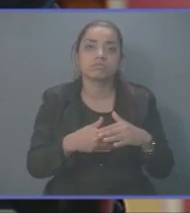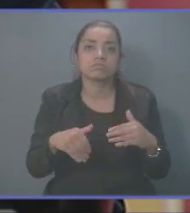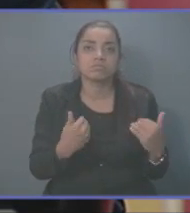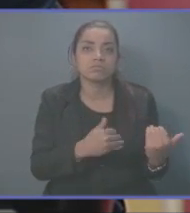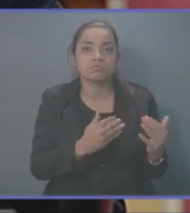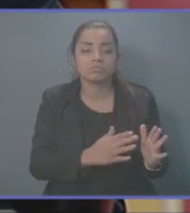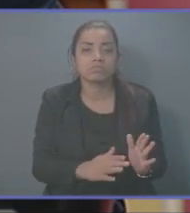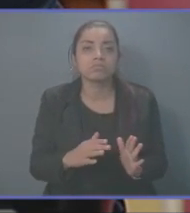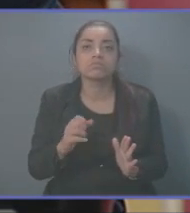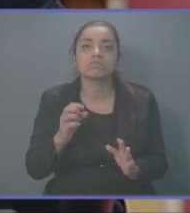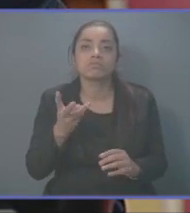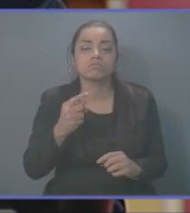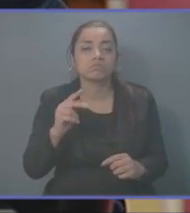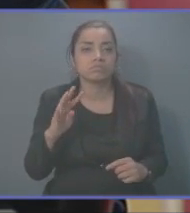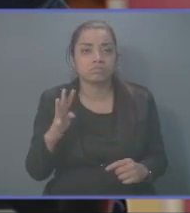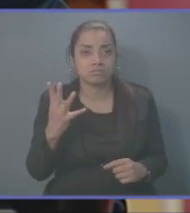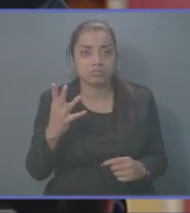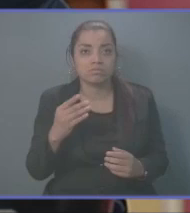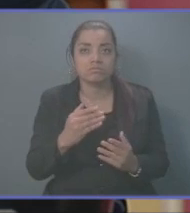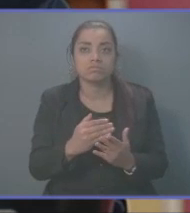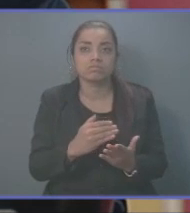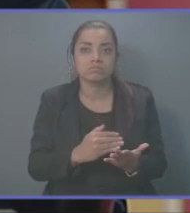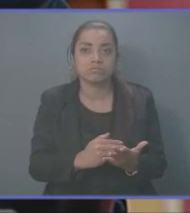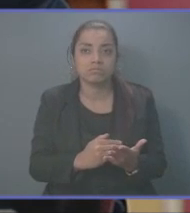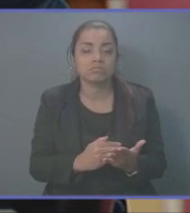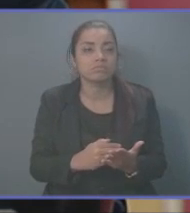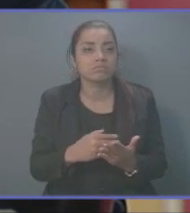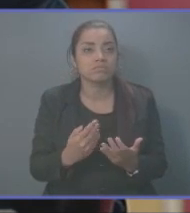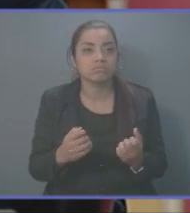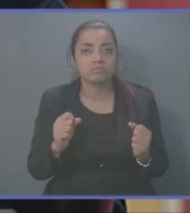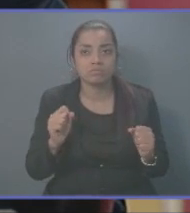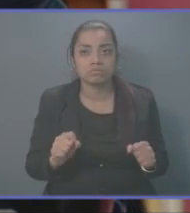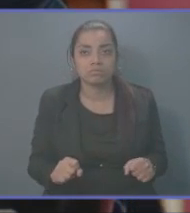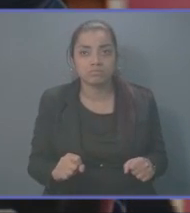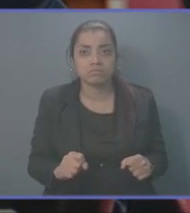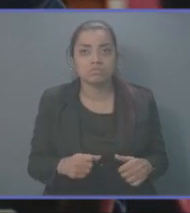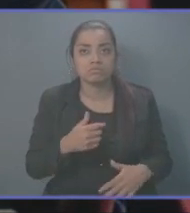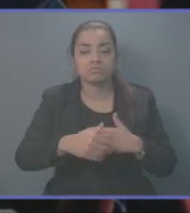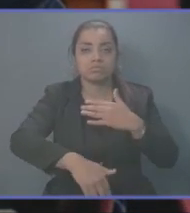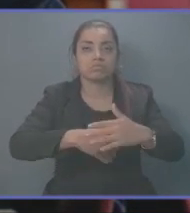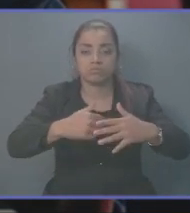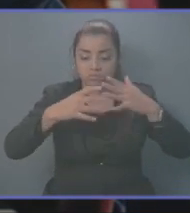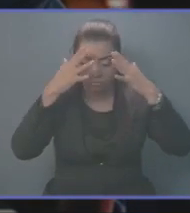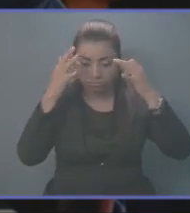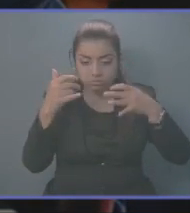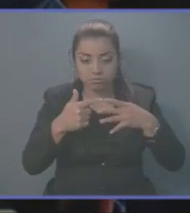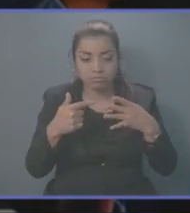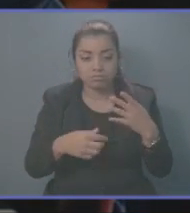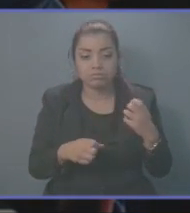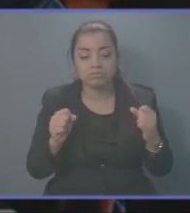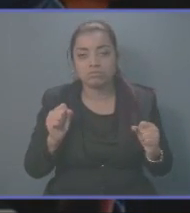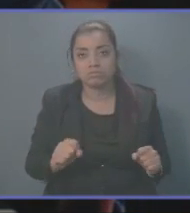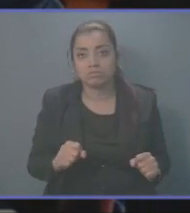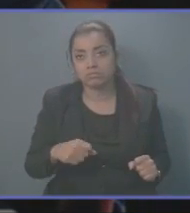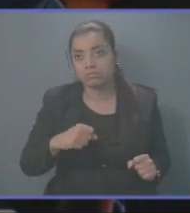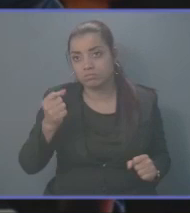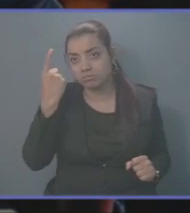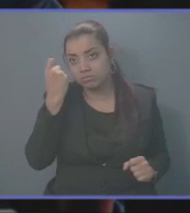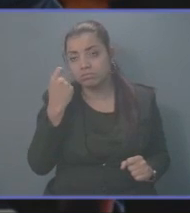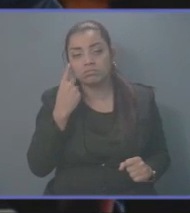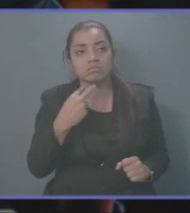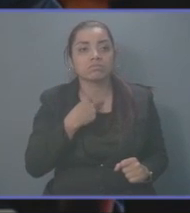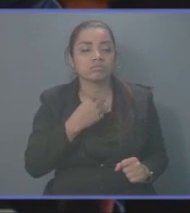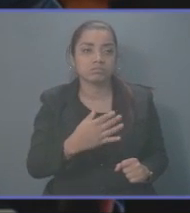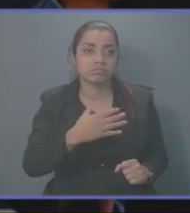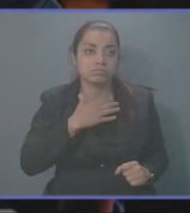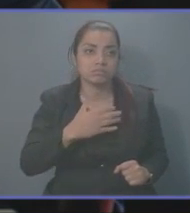concepto. Romanos 4. Que no obstante la vigencia de dicho decreto, en la práctica pudo advertirse que hubo dificultades